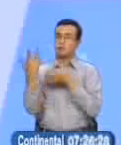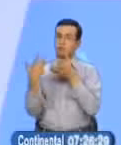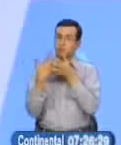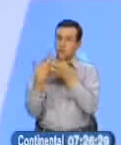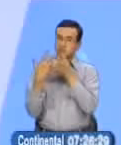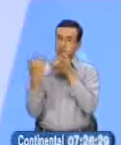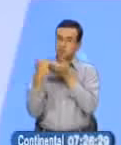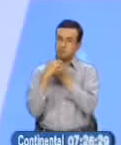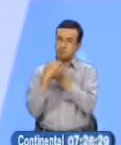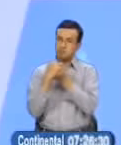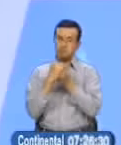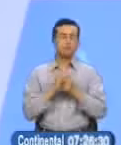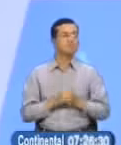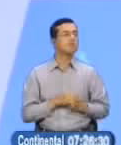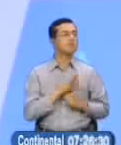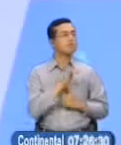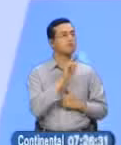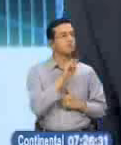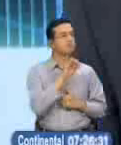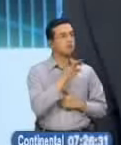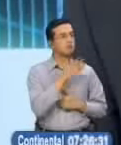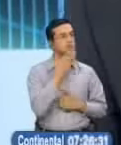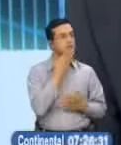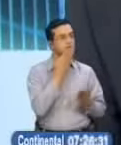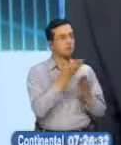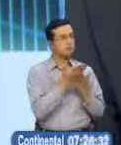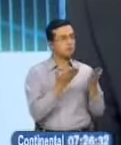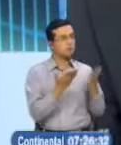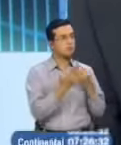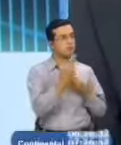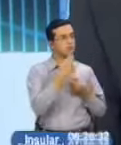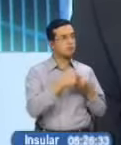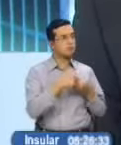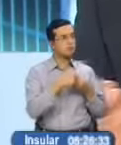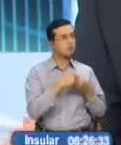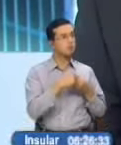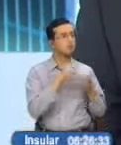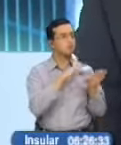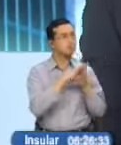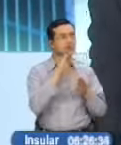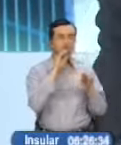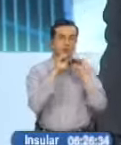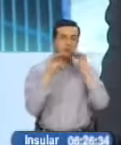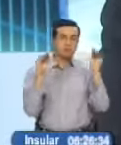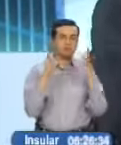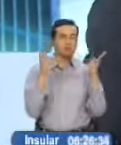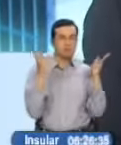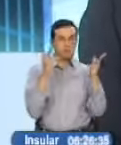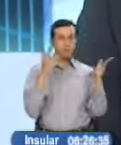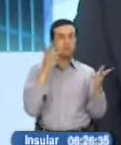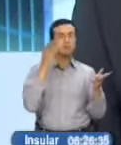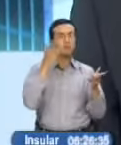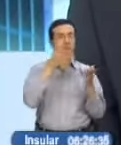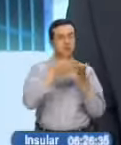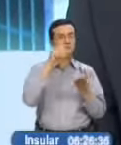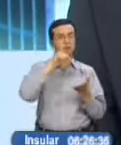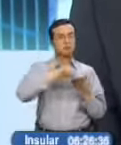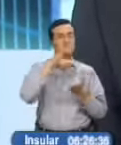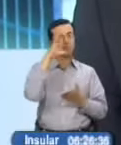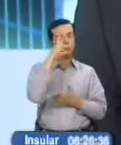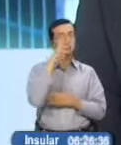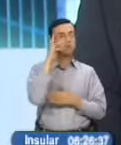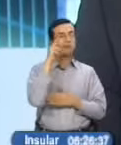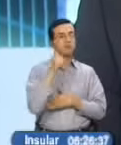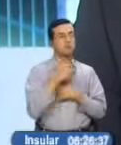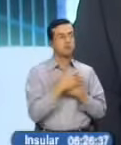mano. Bueno, doña Tania Sarmiento, muchas gracias por estar con nosotros e invitarnos a ir a esa ciudad tan bella como